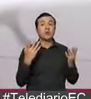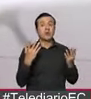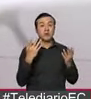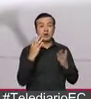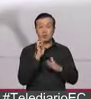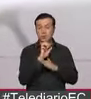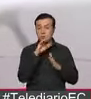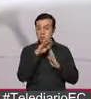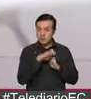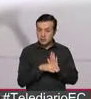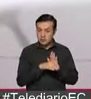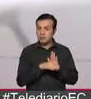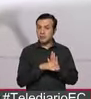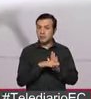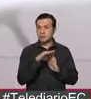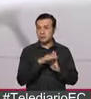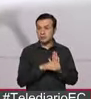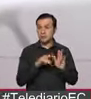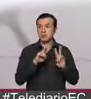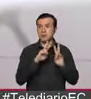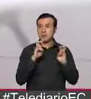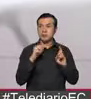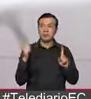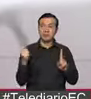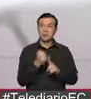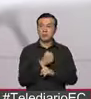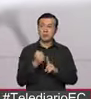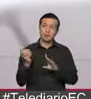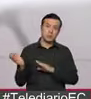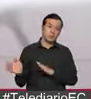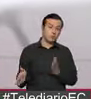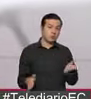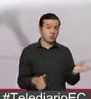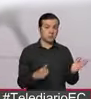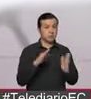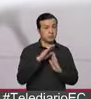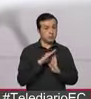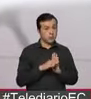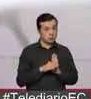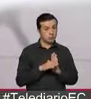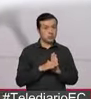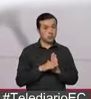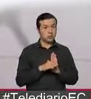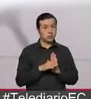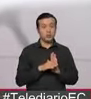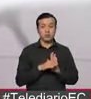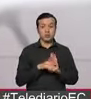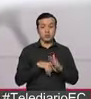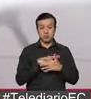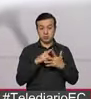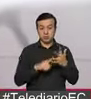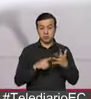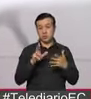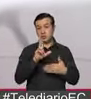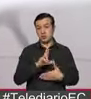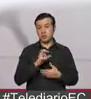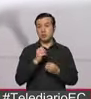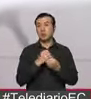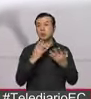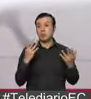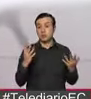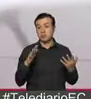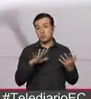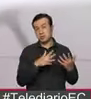reducción y tiene que ver con muertes violentas claro la tasa de homicidios promedio en américa latina está